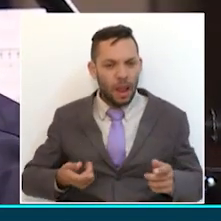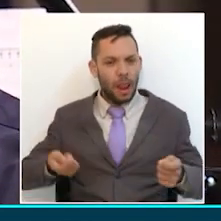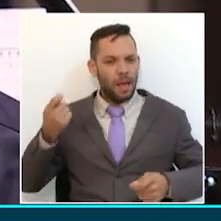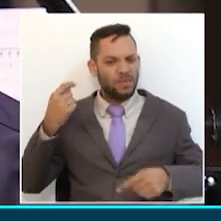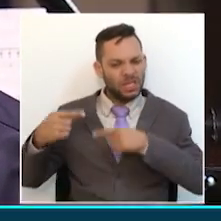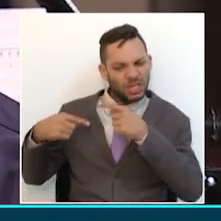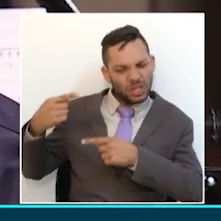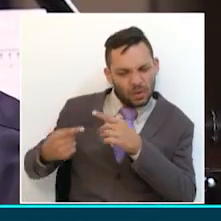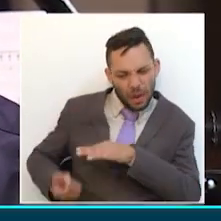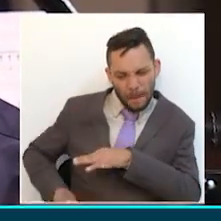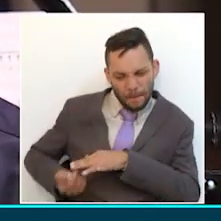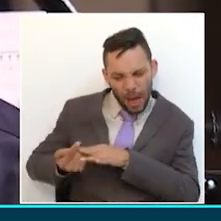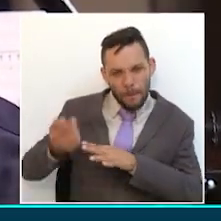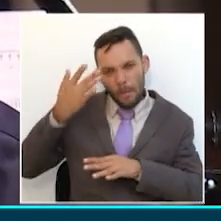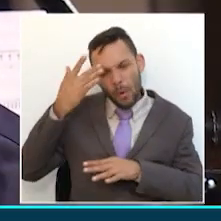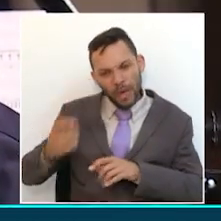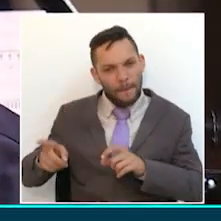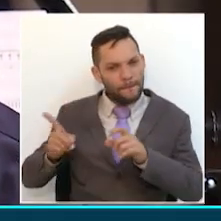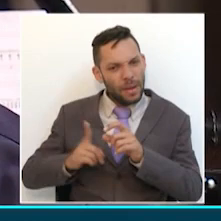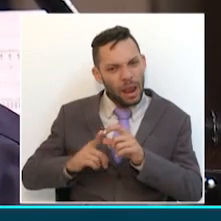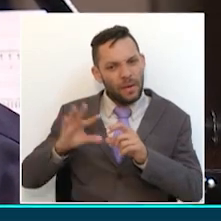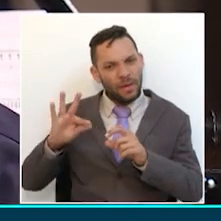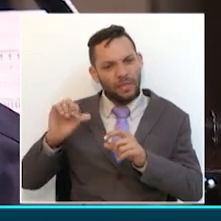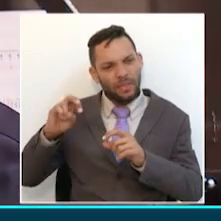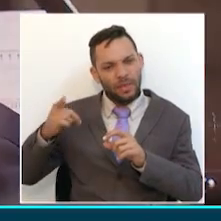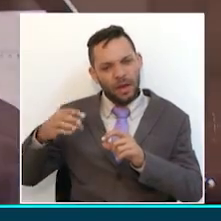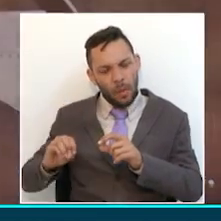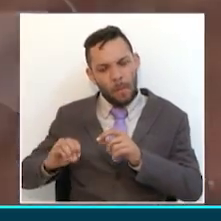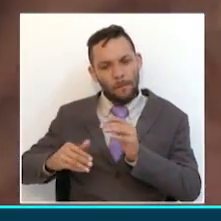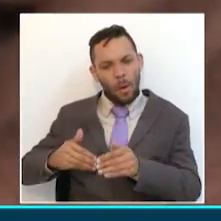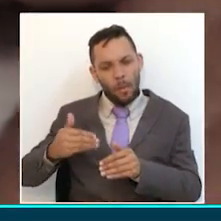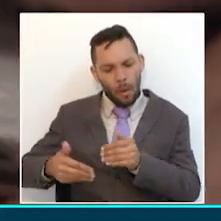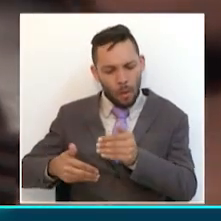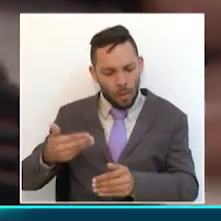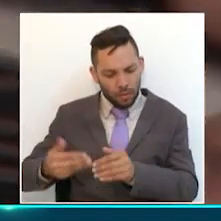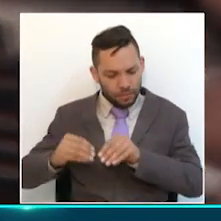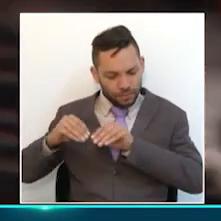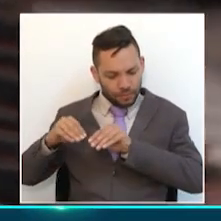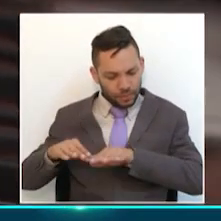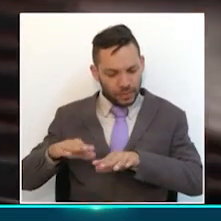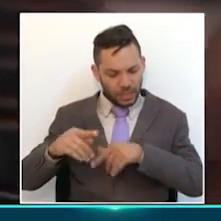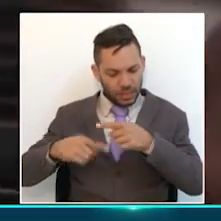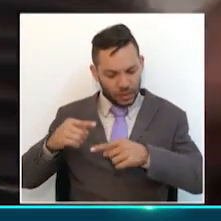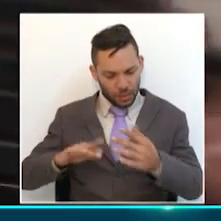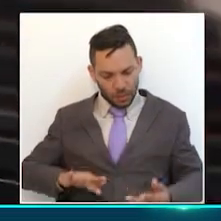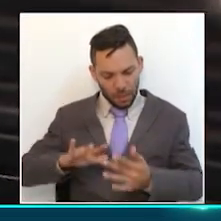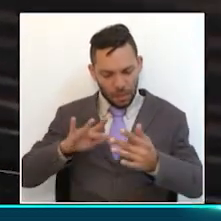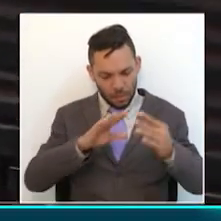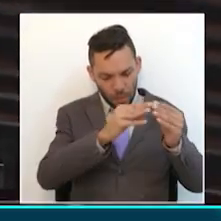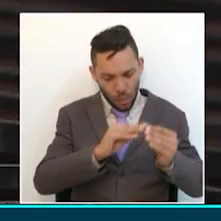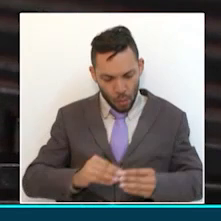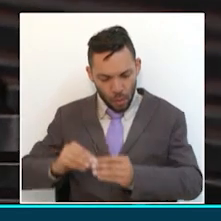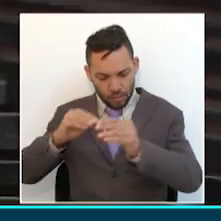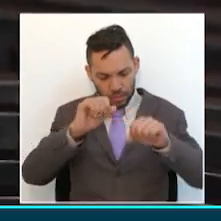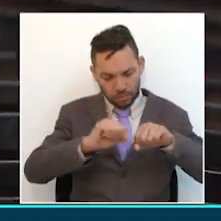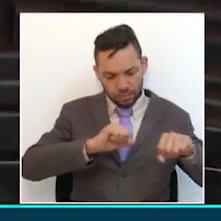hizo, por qué se llama así, y así sucesivamente voy contando toda la historia, cómo se fue formando las orquestas